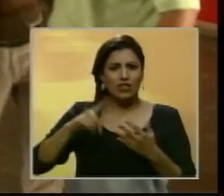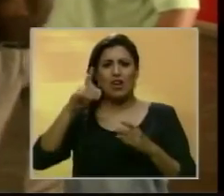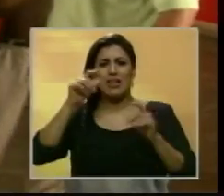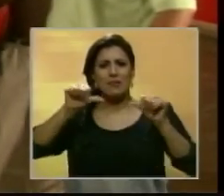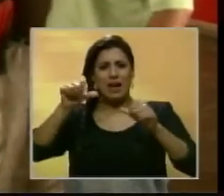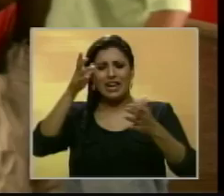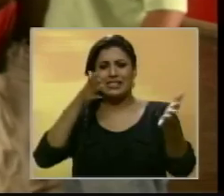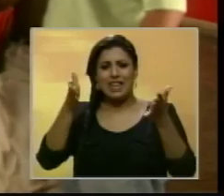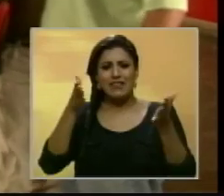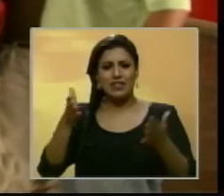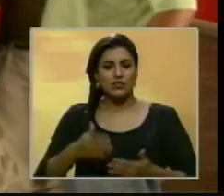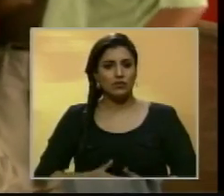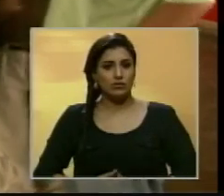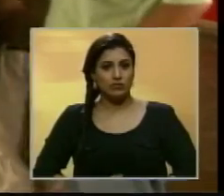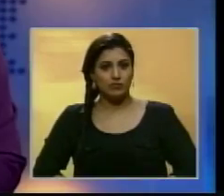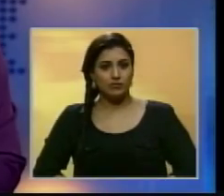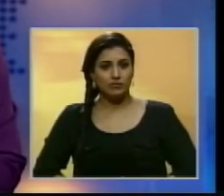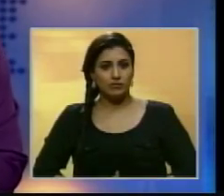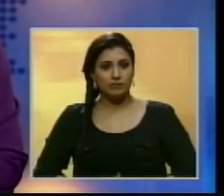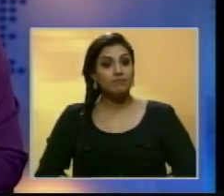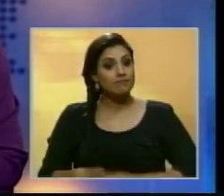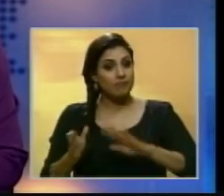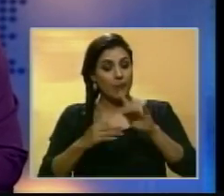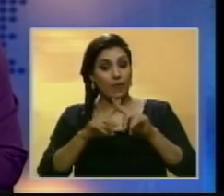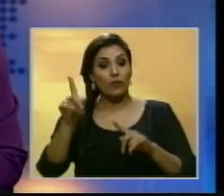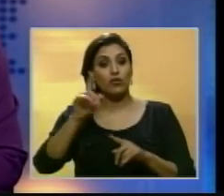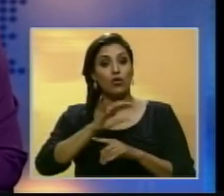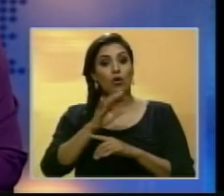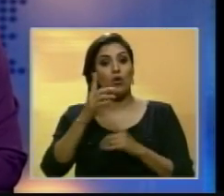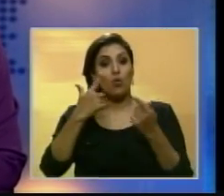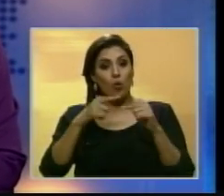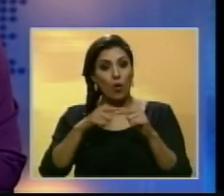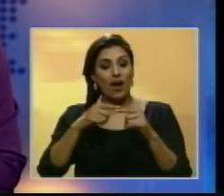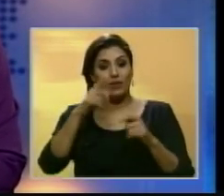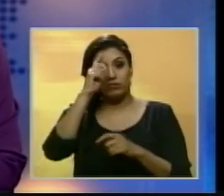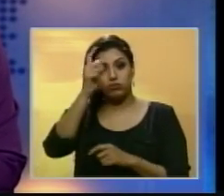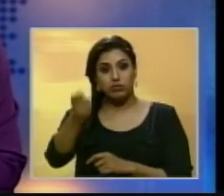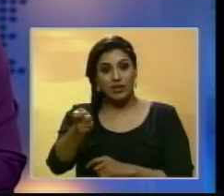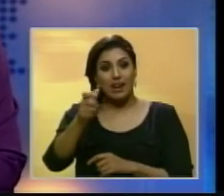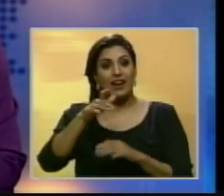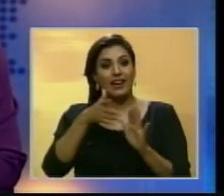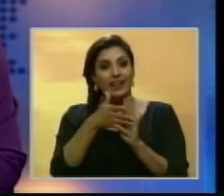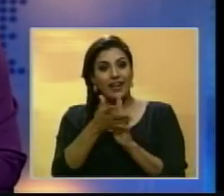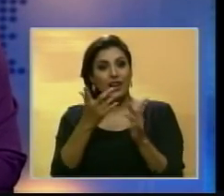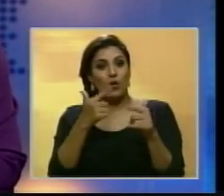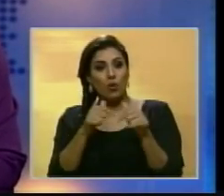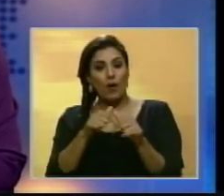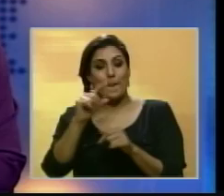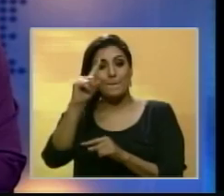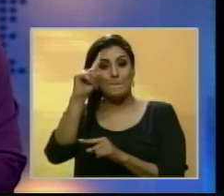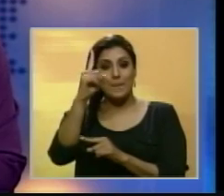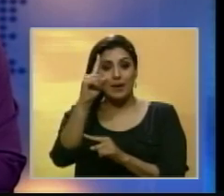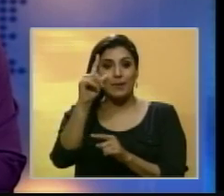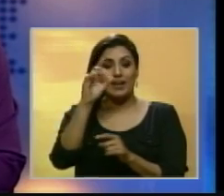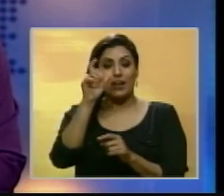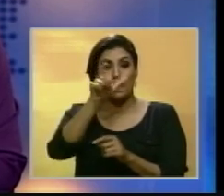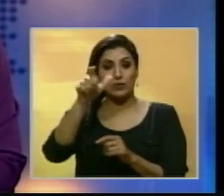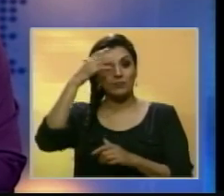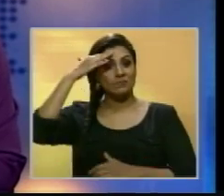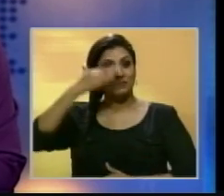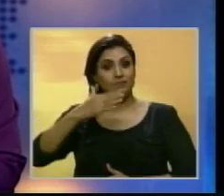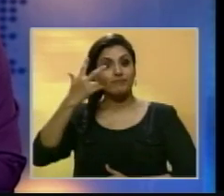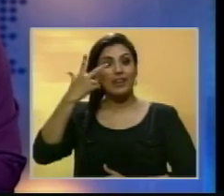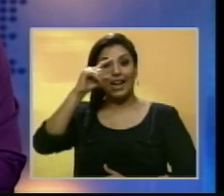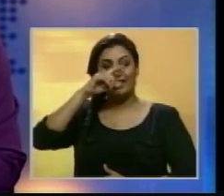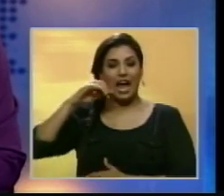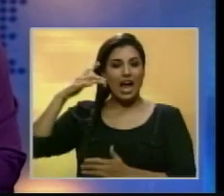en cada uno de los servicios. Durante el acto de condecoración de la Orden Rafael Urdaneta en su primera clase a oficiales con 30